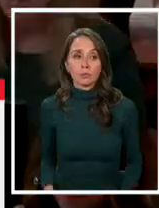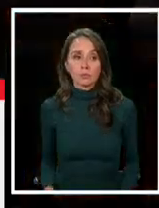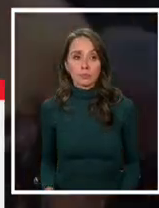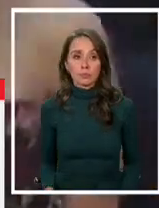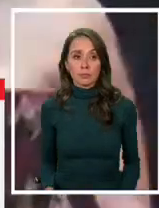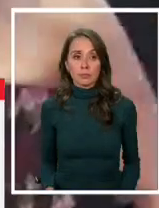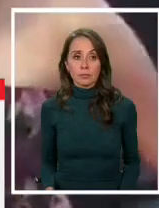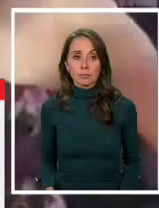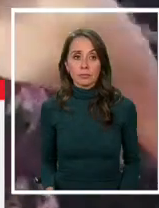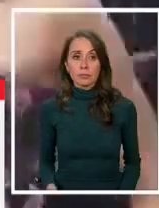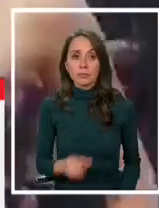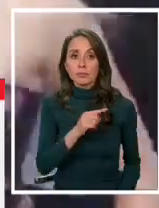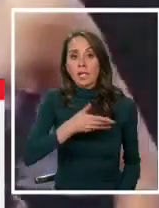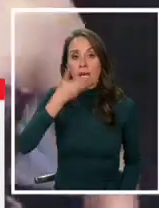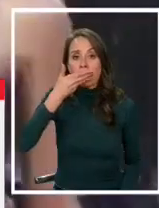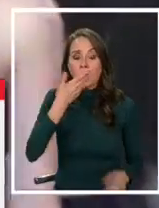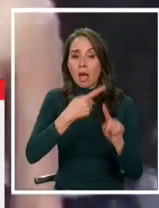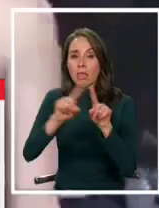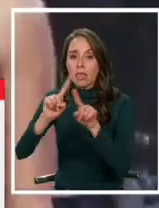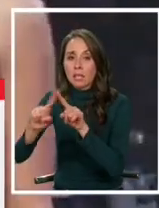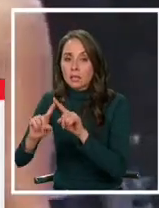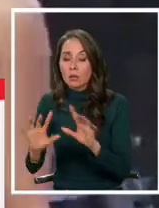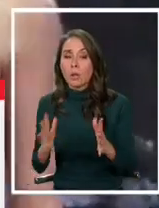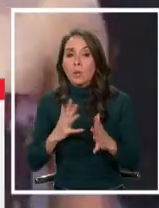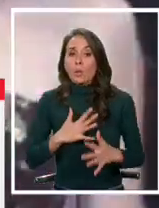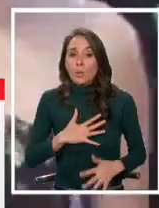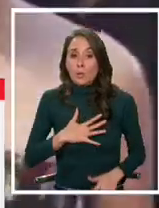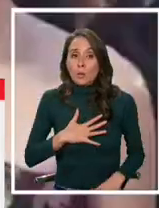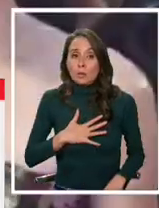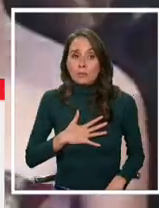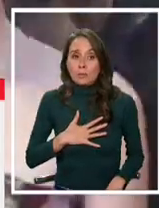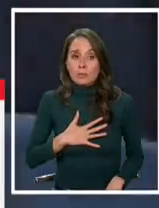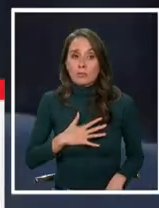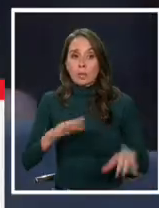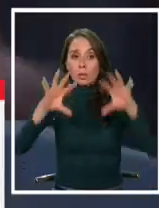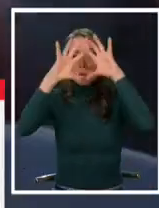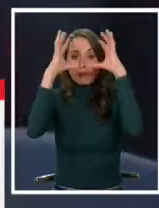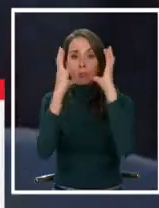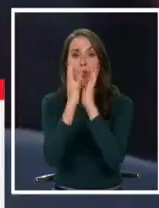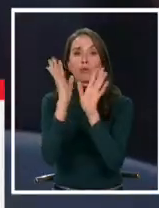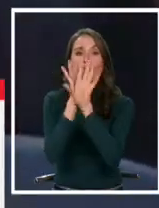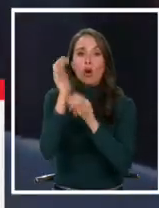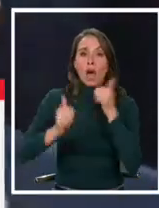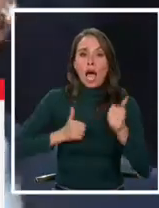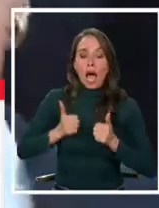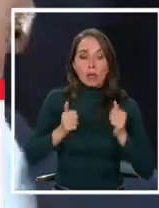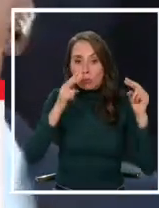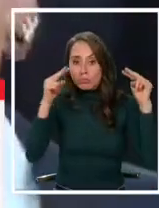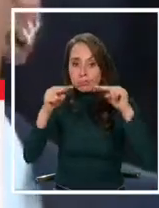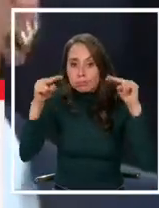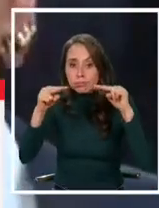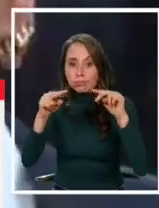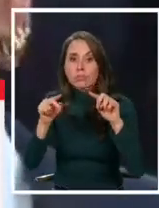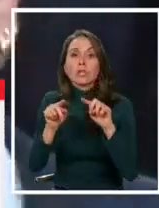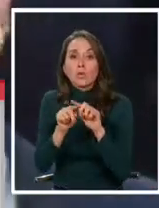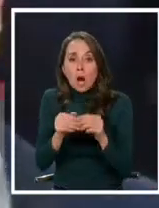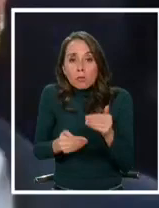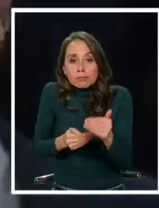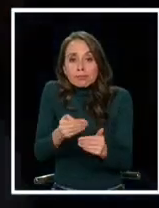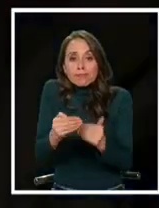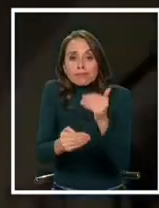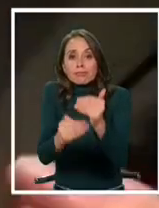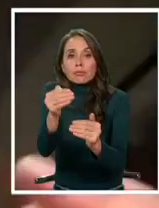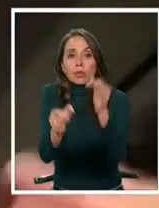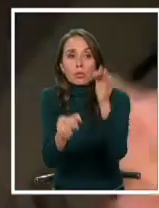escaleras declaraciones variadas e impactantes que han tenido el mundo del espectáculo siguiendo paso a paso este